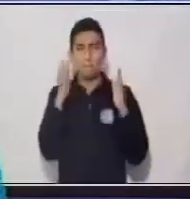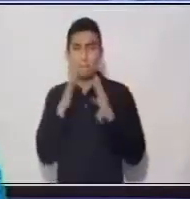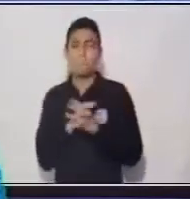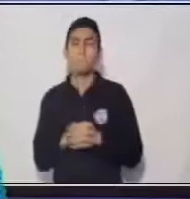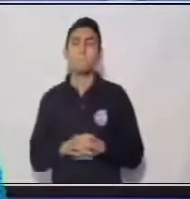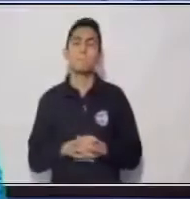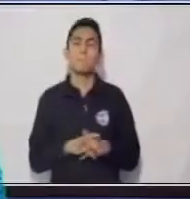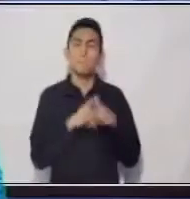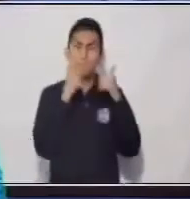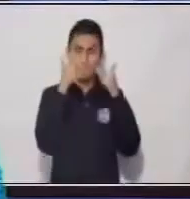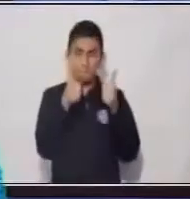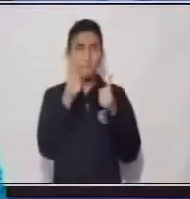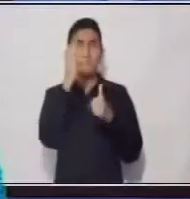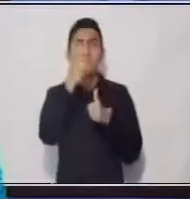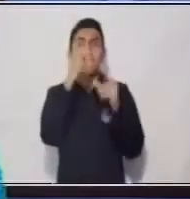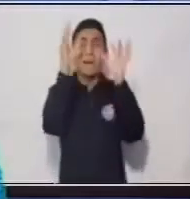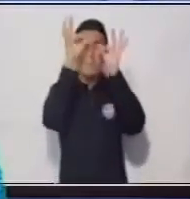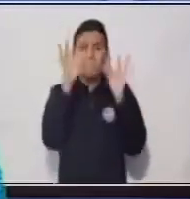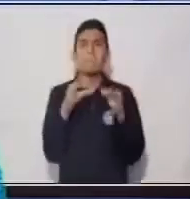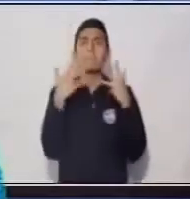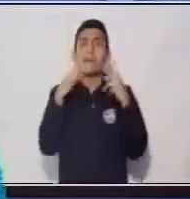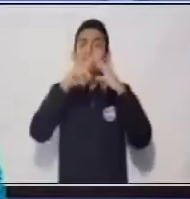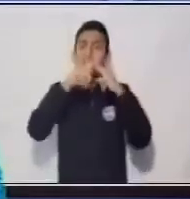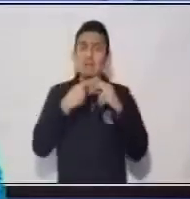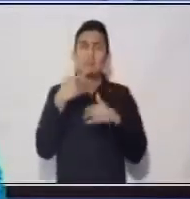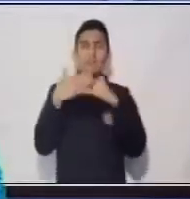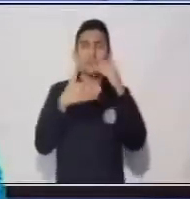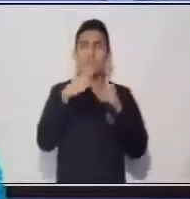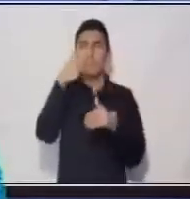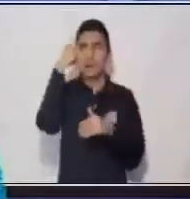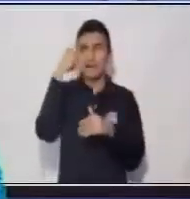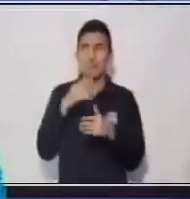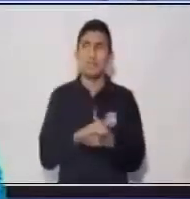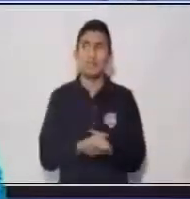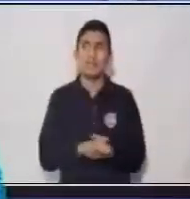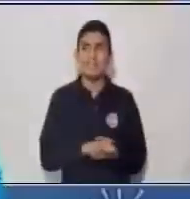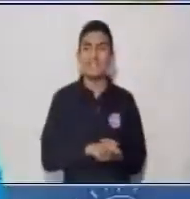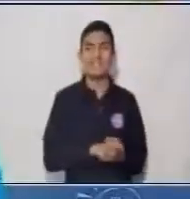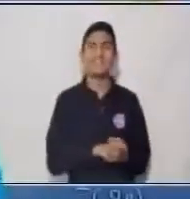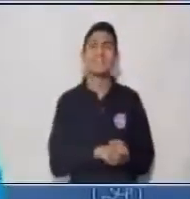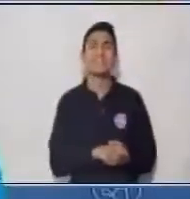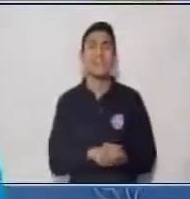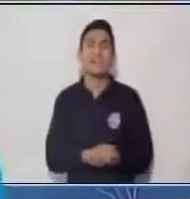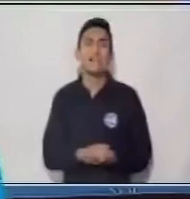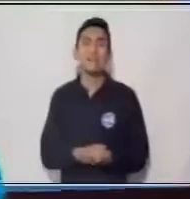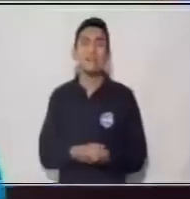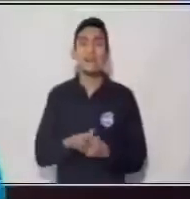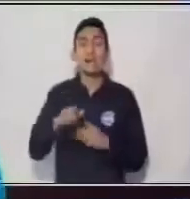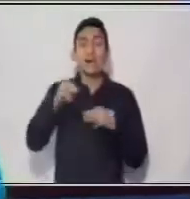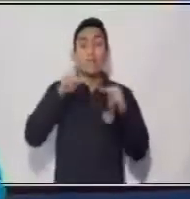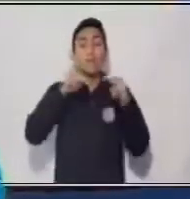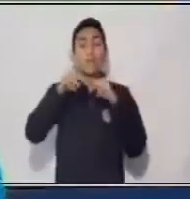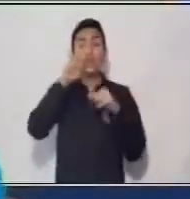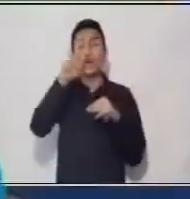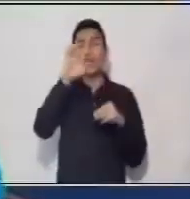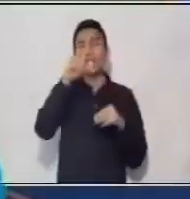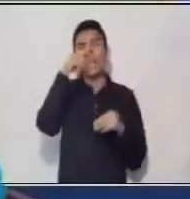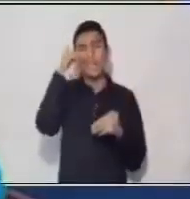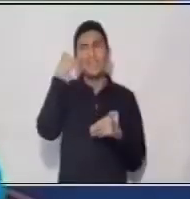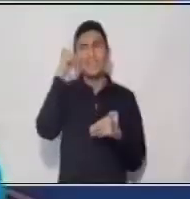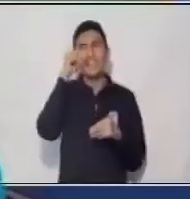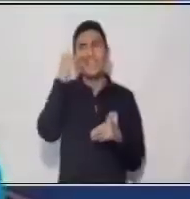bien, entonces de esa manera damos inicio al proceso del día de hoy. El movimiento rectilíneo como tal.